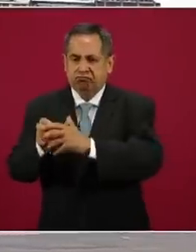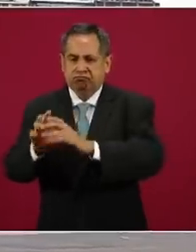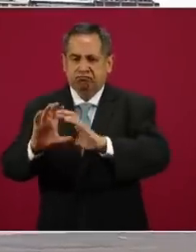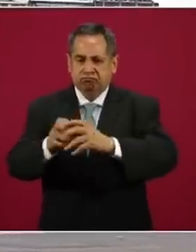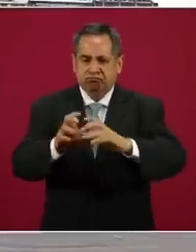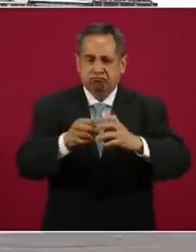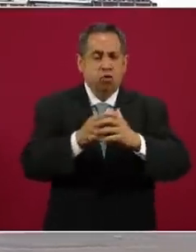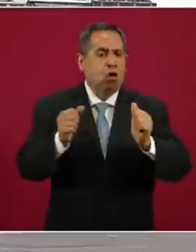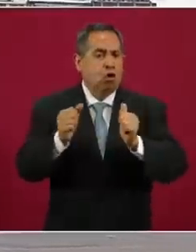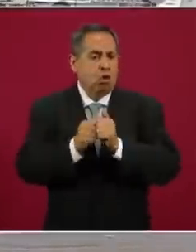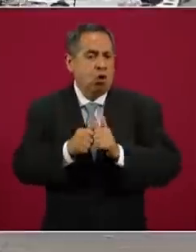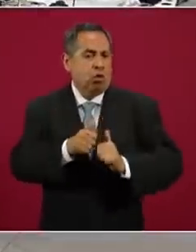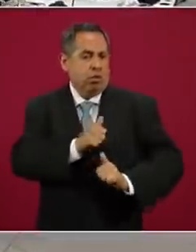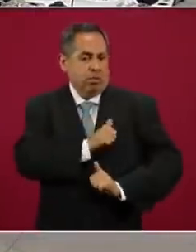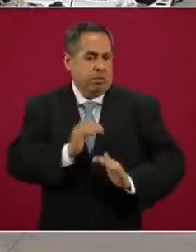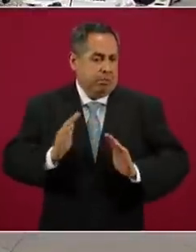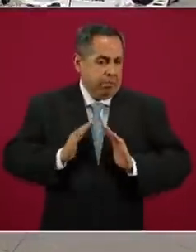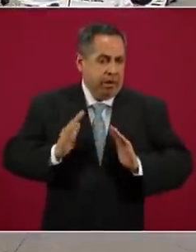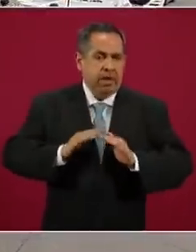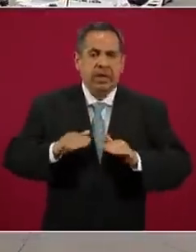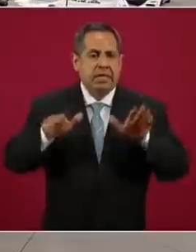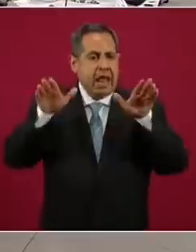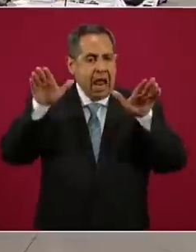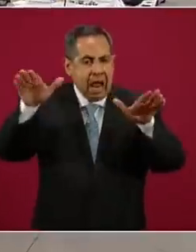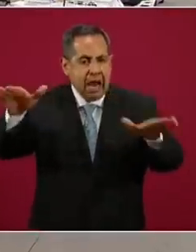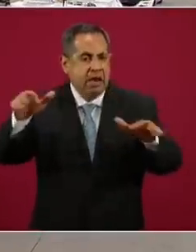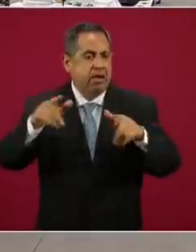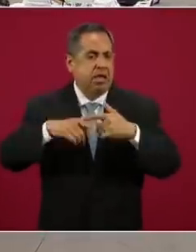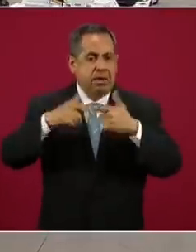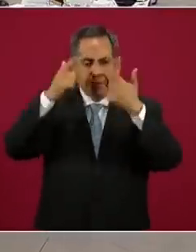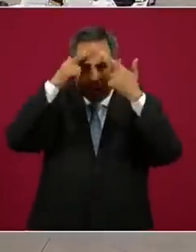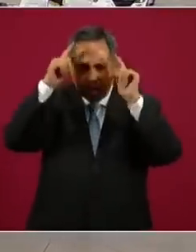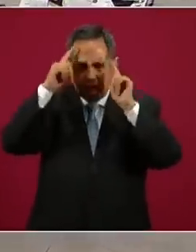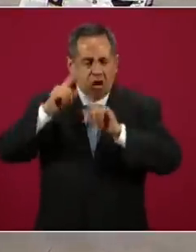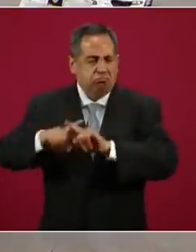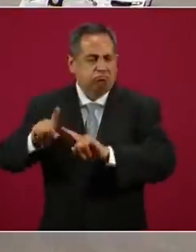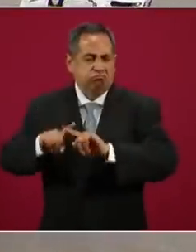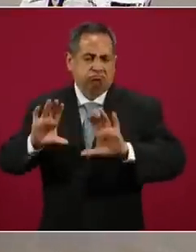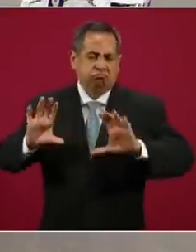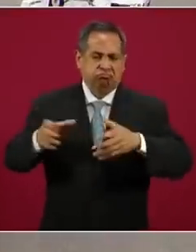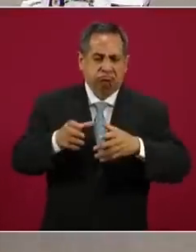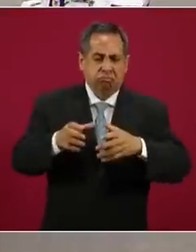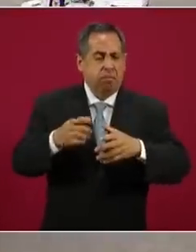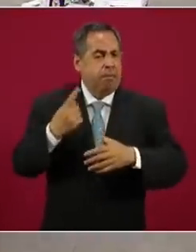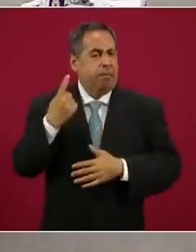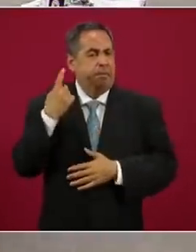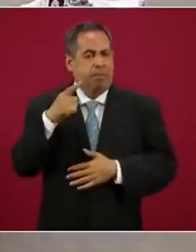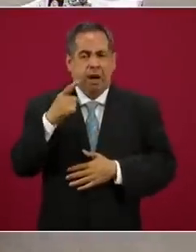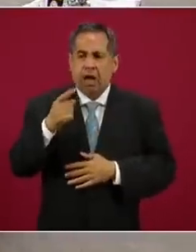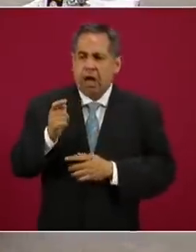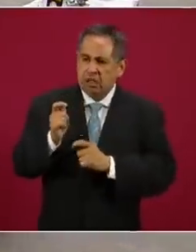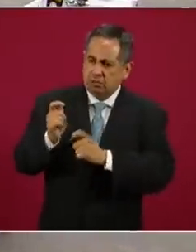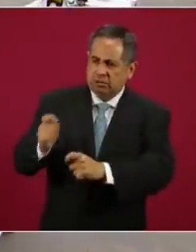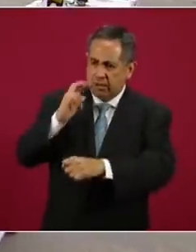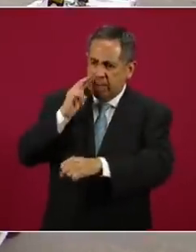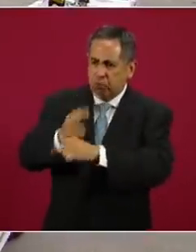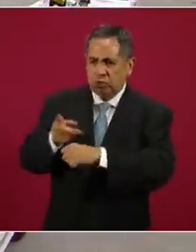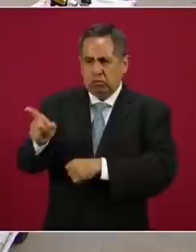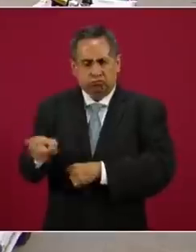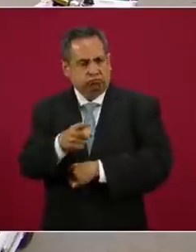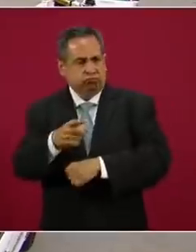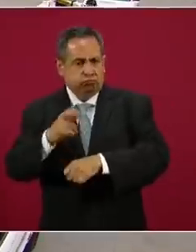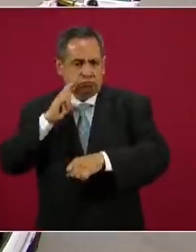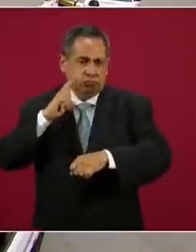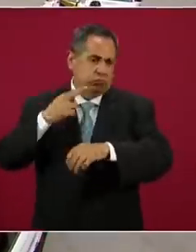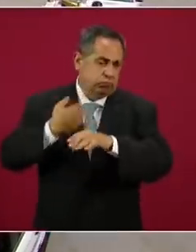aérea los cuales son el engranaje para responder con eficiencia y calidad a las diversas tareas encomendadas en la actualidad dichos